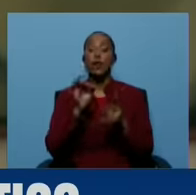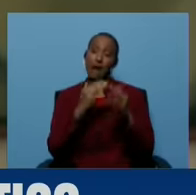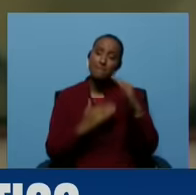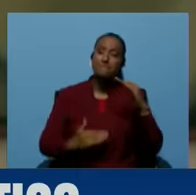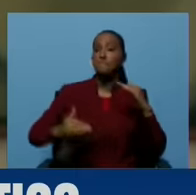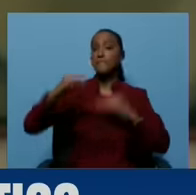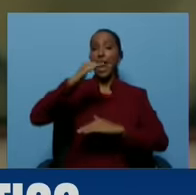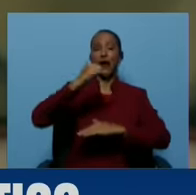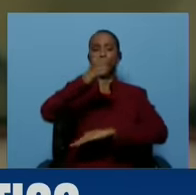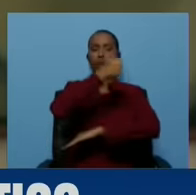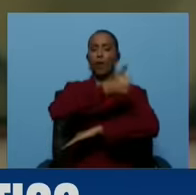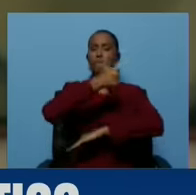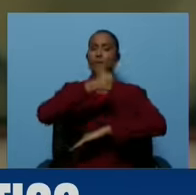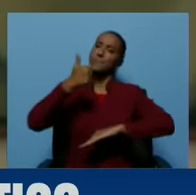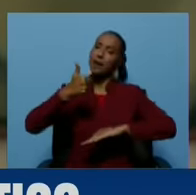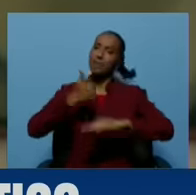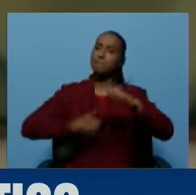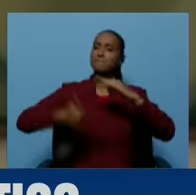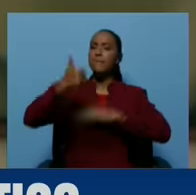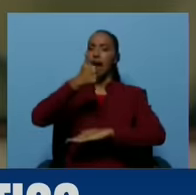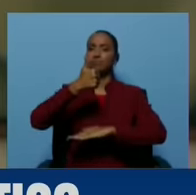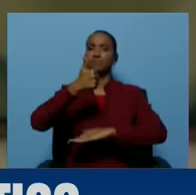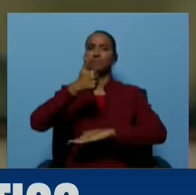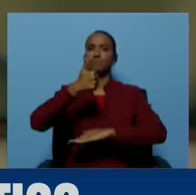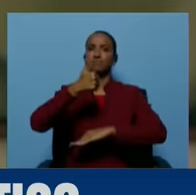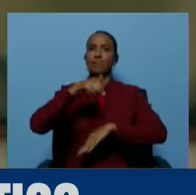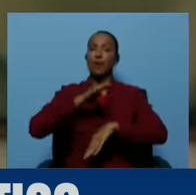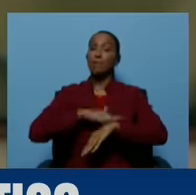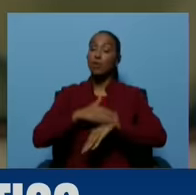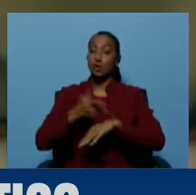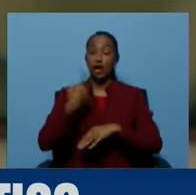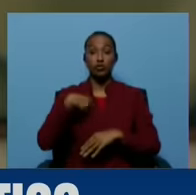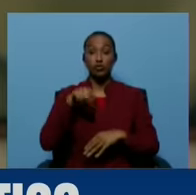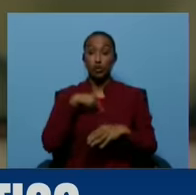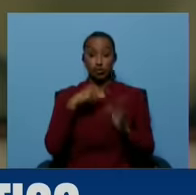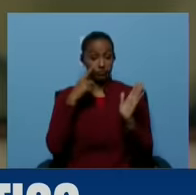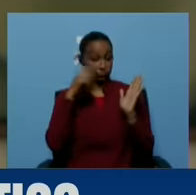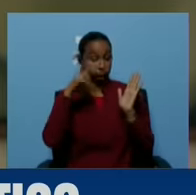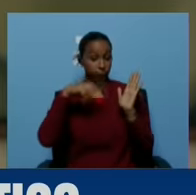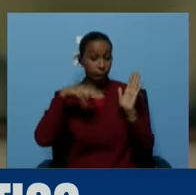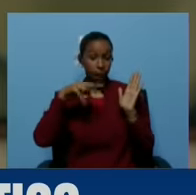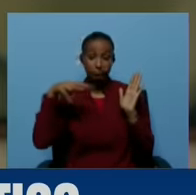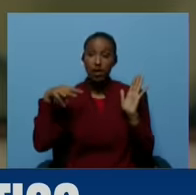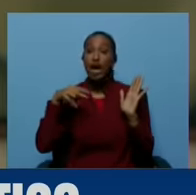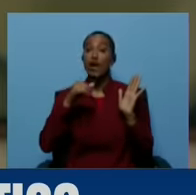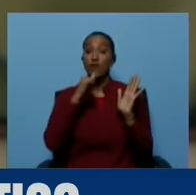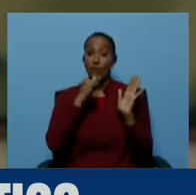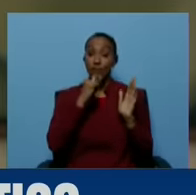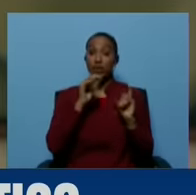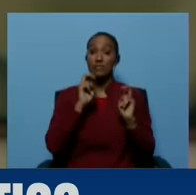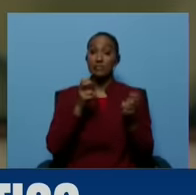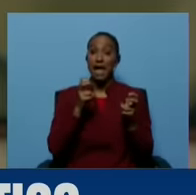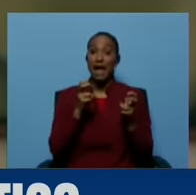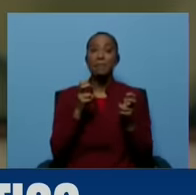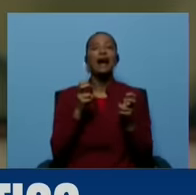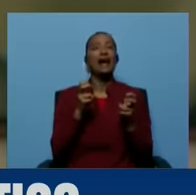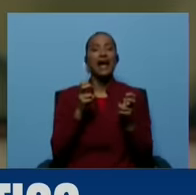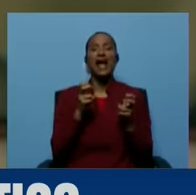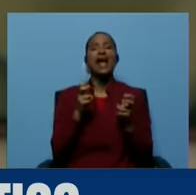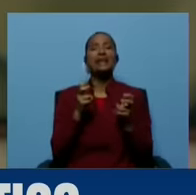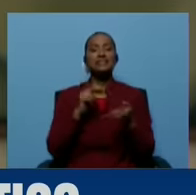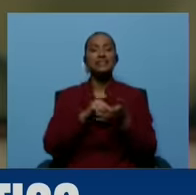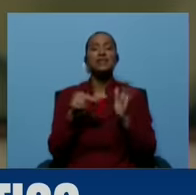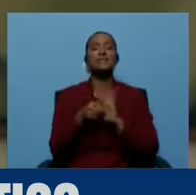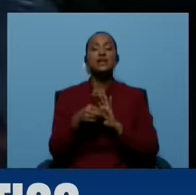aquí lo que estamos viendo, más allá de un tema electoral, es un golpe de